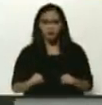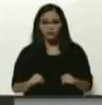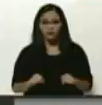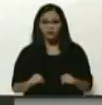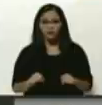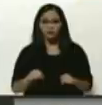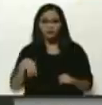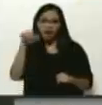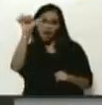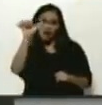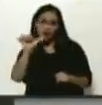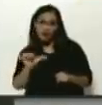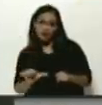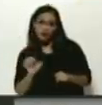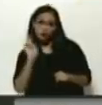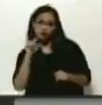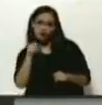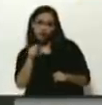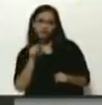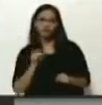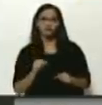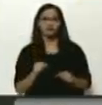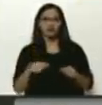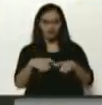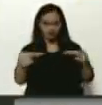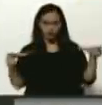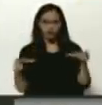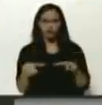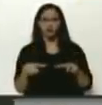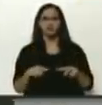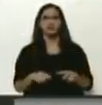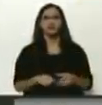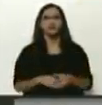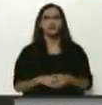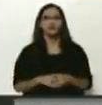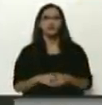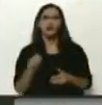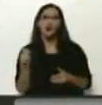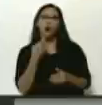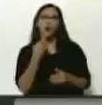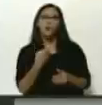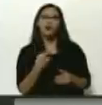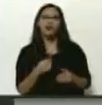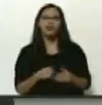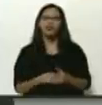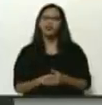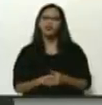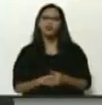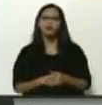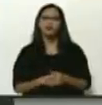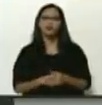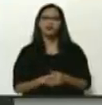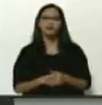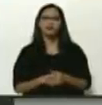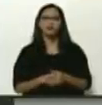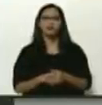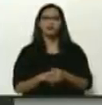El análisis sistémico de la situación. ¿Cómo que dicen en la orden de operaciones? La